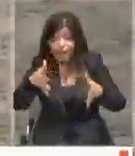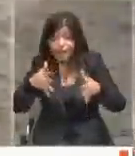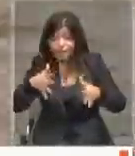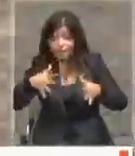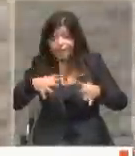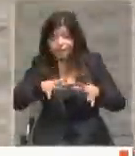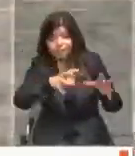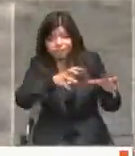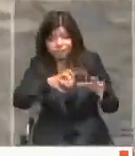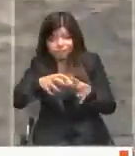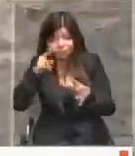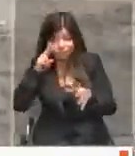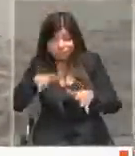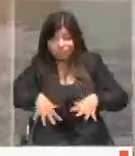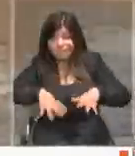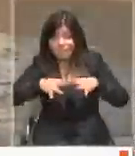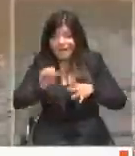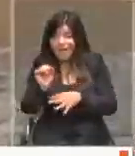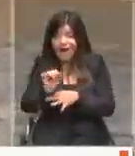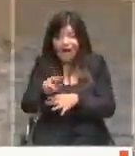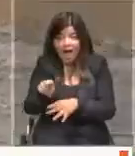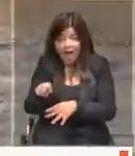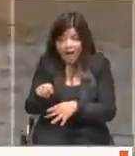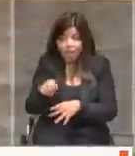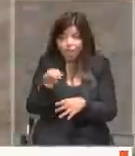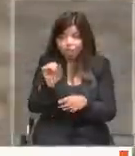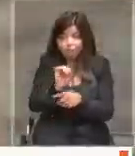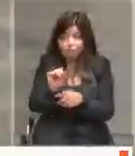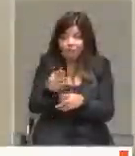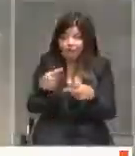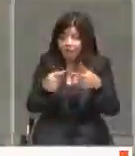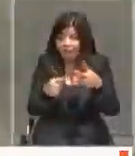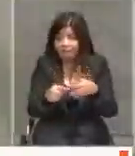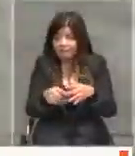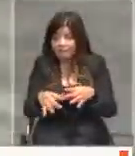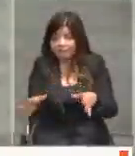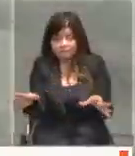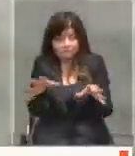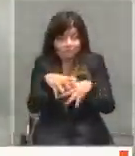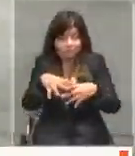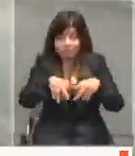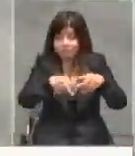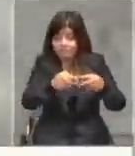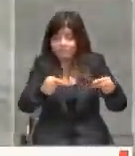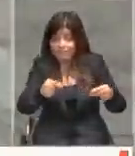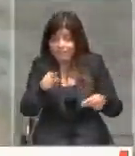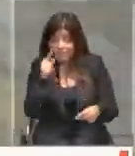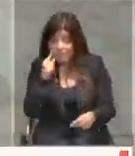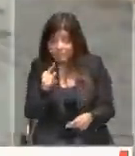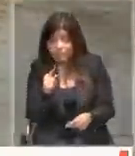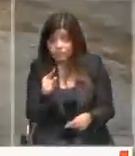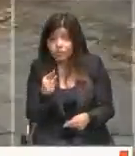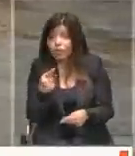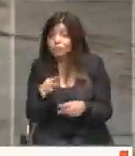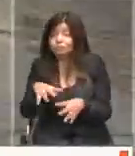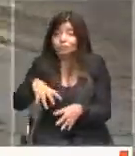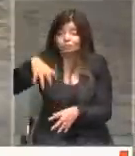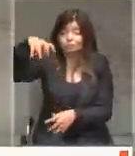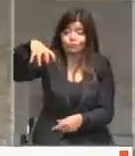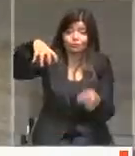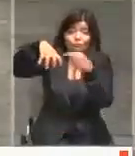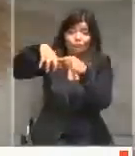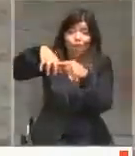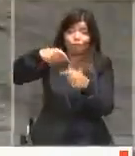lo arrastró para allá. Ahí está el auto de mi mamá, la camioneta mía, la camioneta tercera, que la está tapada entera. Y aquí incluso voy a subirme a otro montón de barro duro